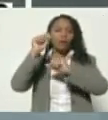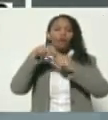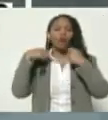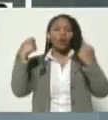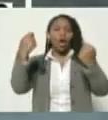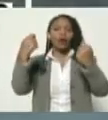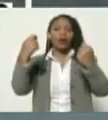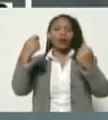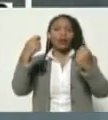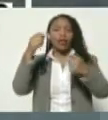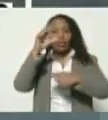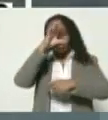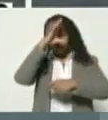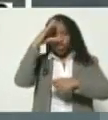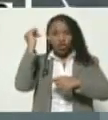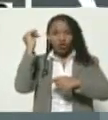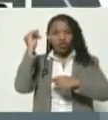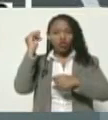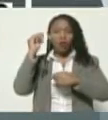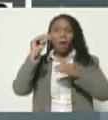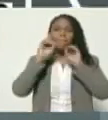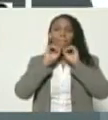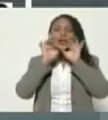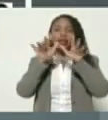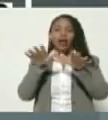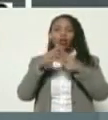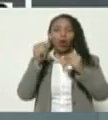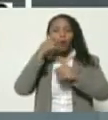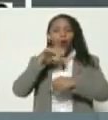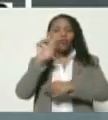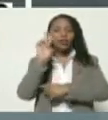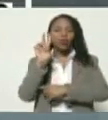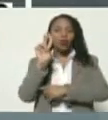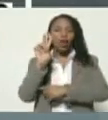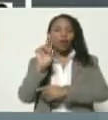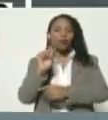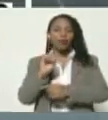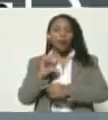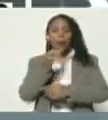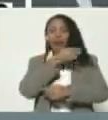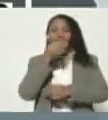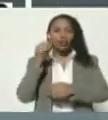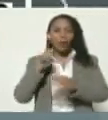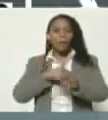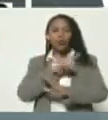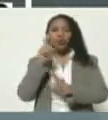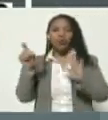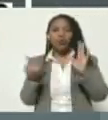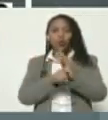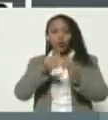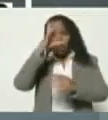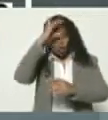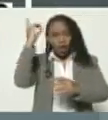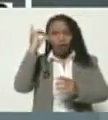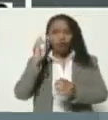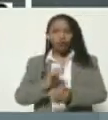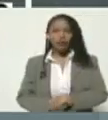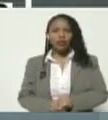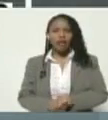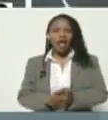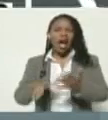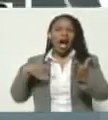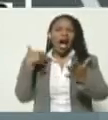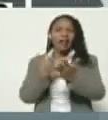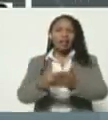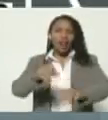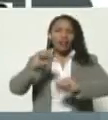popular. Que Dios bendiga a todo el pueblo de Venezuela. Éxito total, Diosdado. ¡Hasta